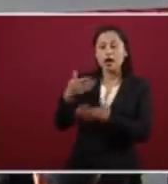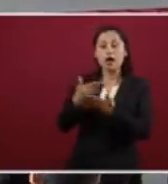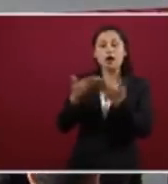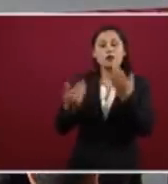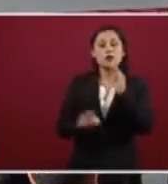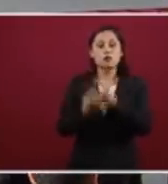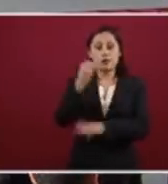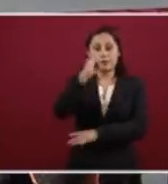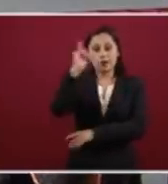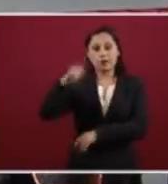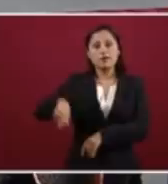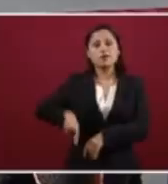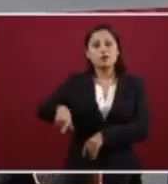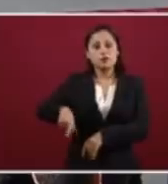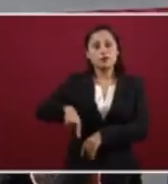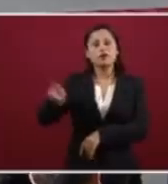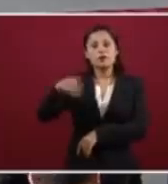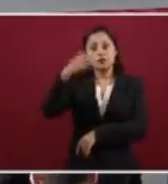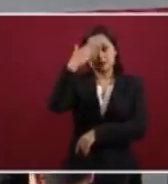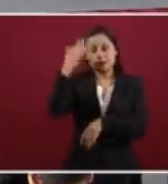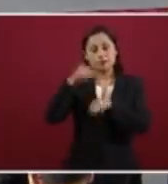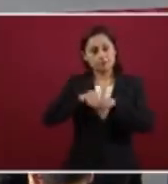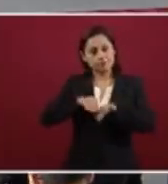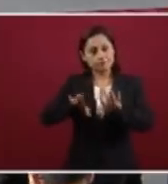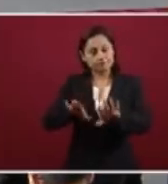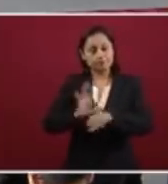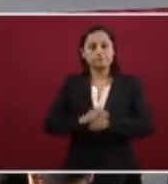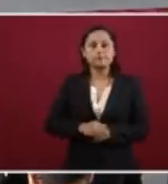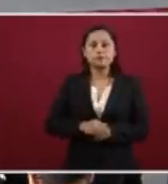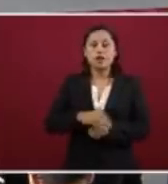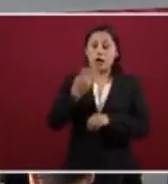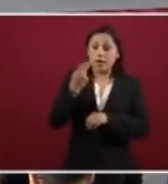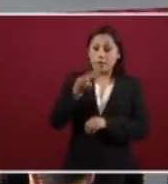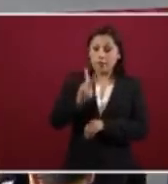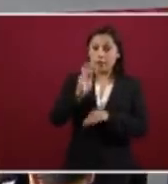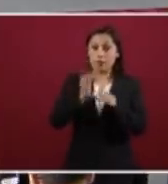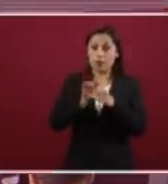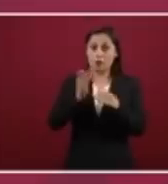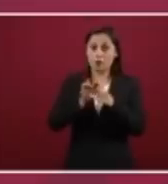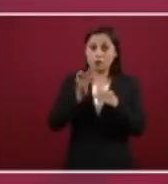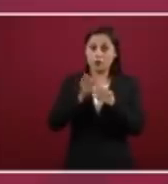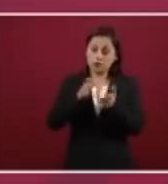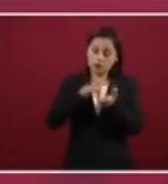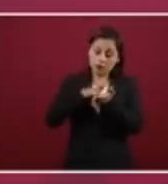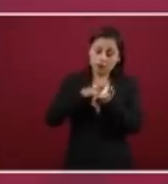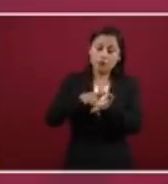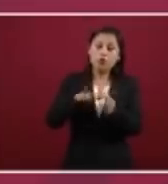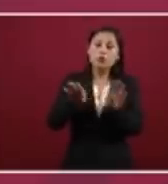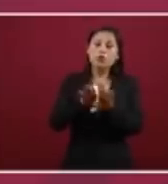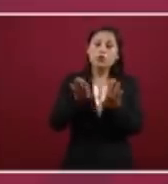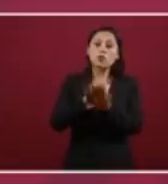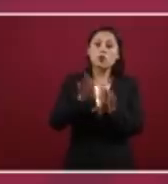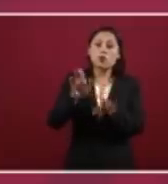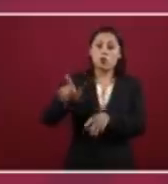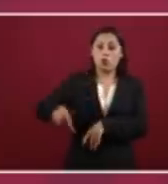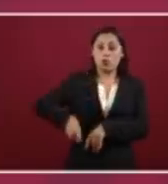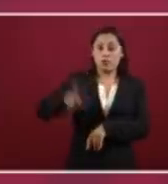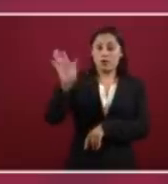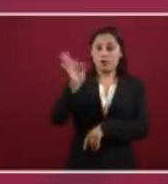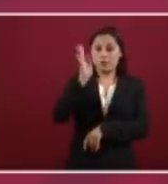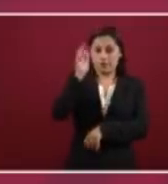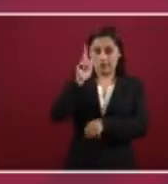colaborando en la Ciudad de México es que el gobierno federal nos estamos haciendo cargo de la